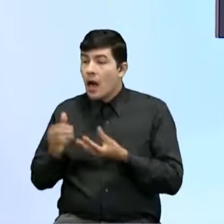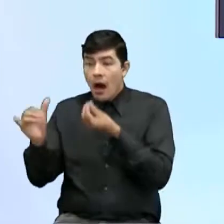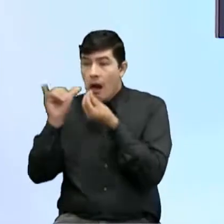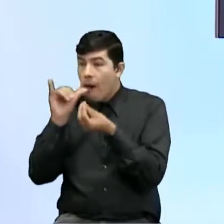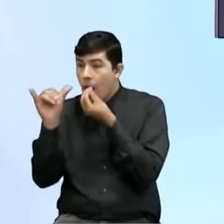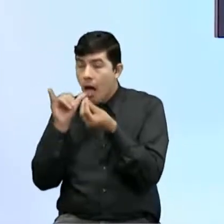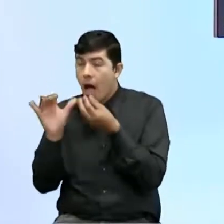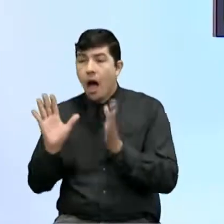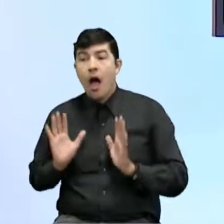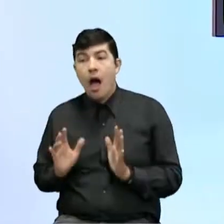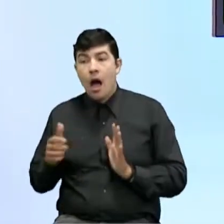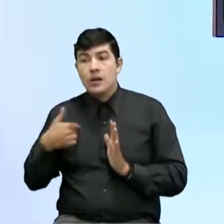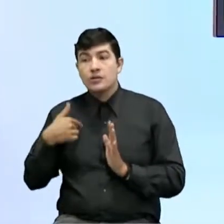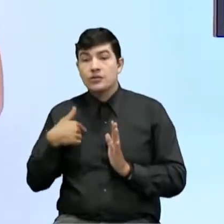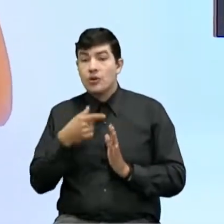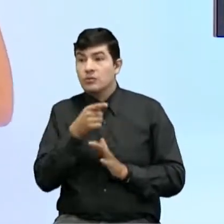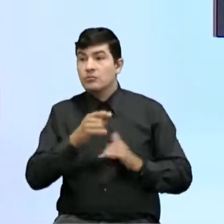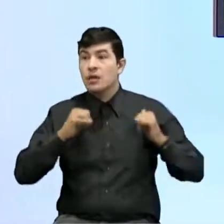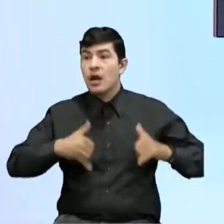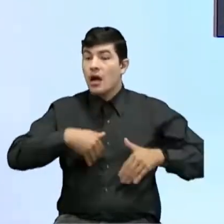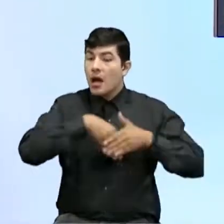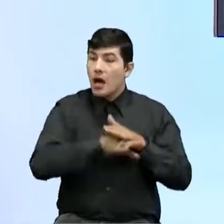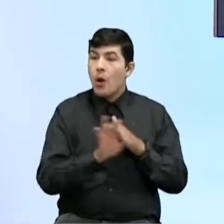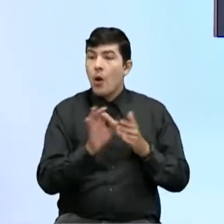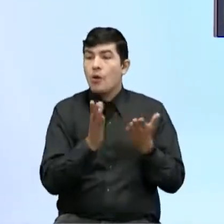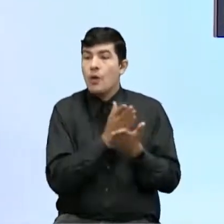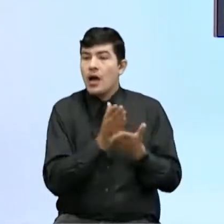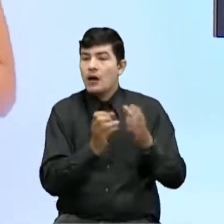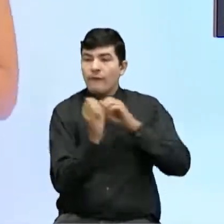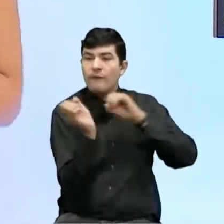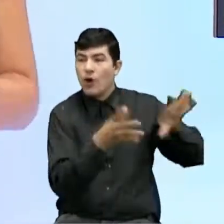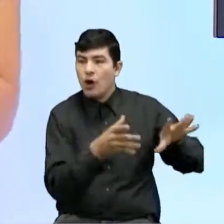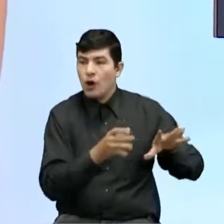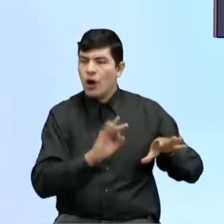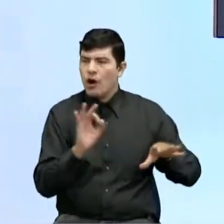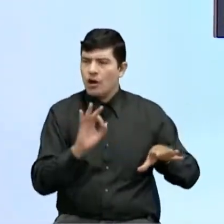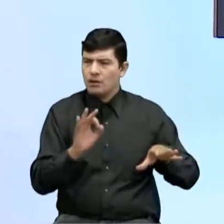yo voy y le escondo el bolso, le boto los cuadernos.